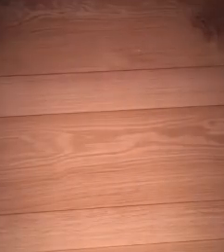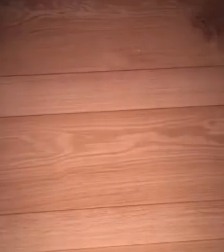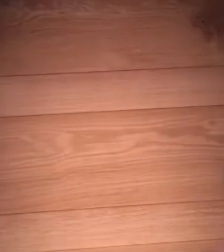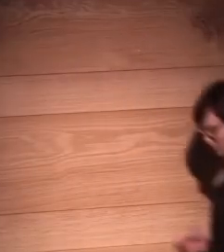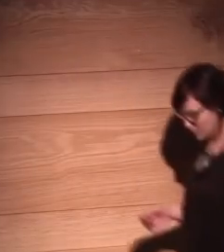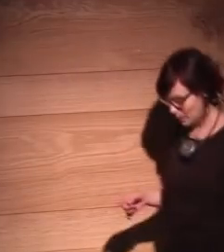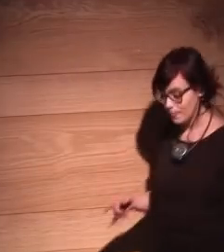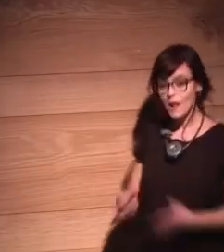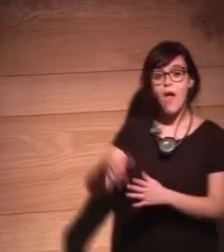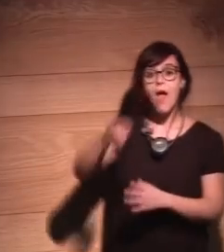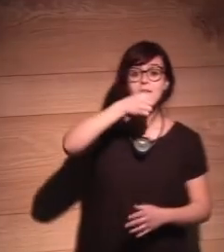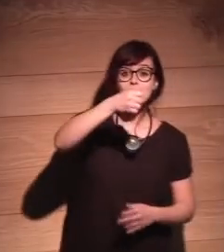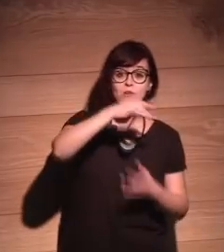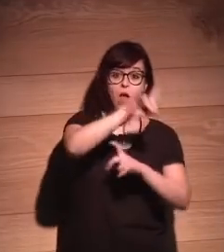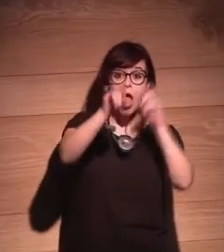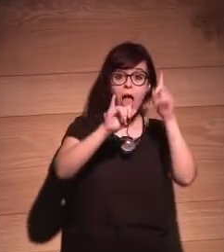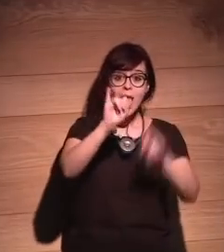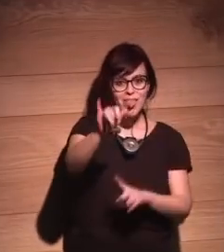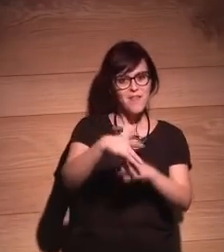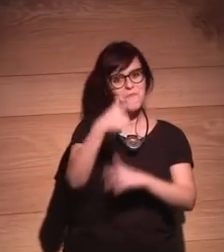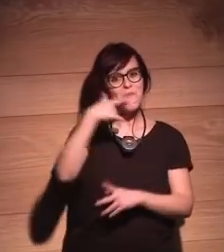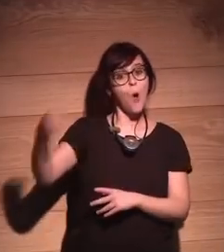Sí, hay micro y está de camino.